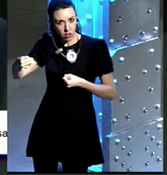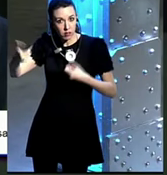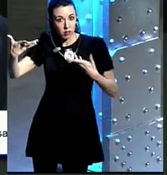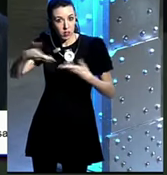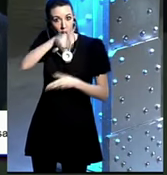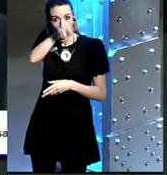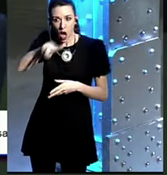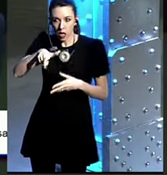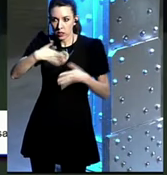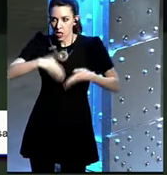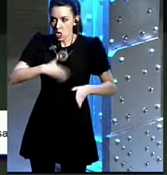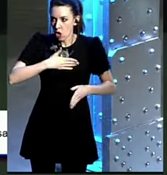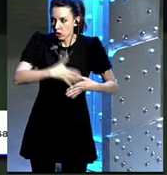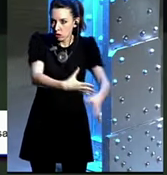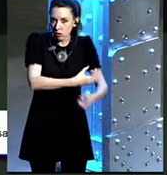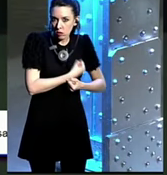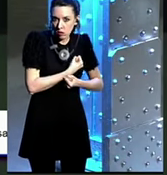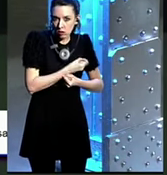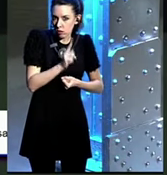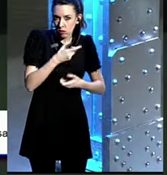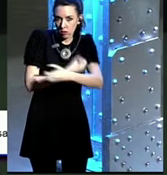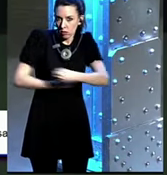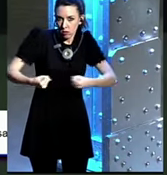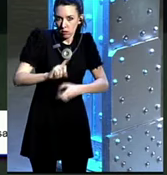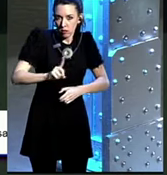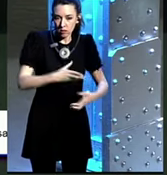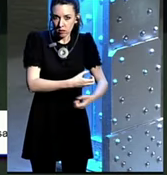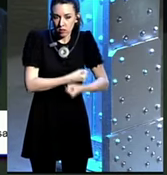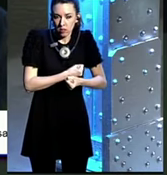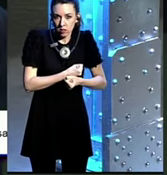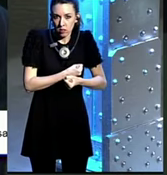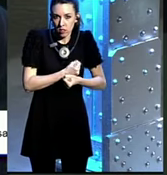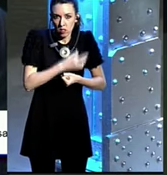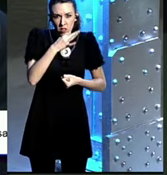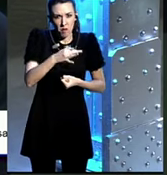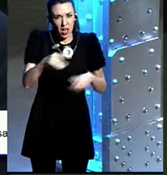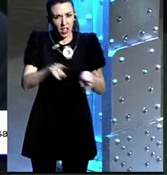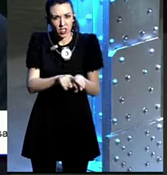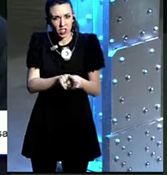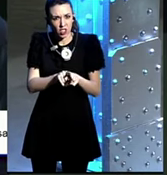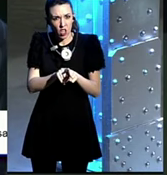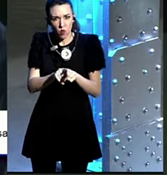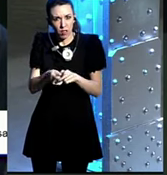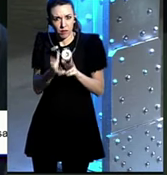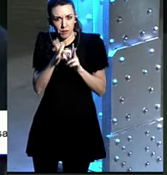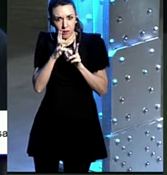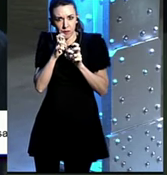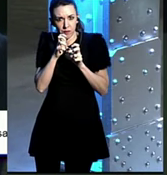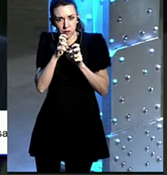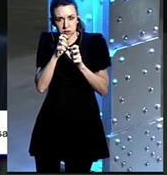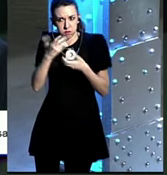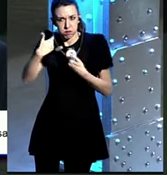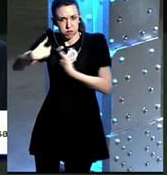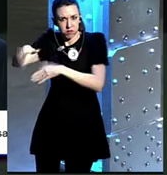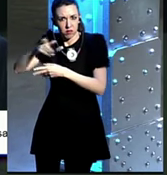pues la gente se aferraría a los hijos que tienen y se echarían ese espectáculo aterrador de su